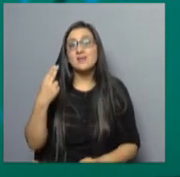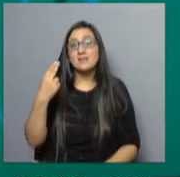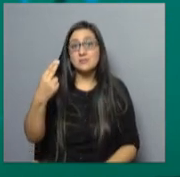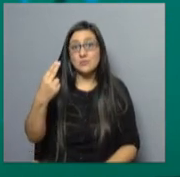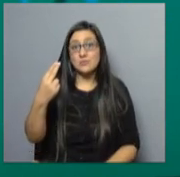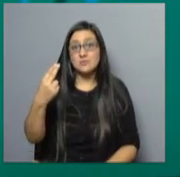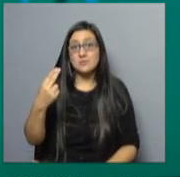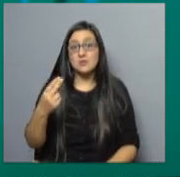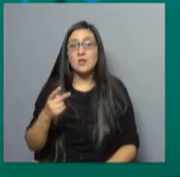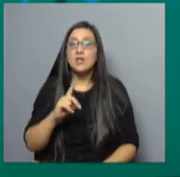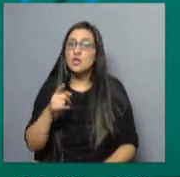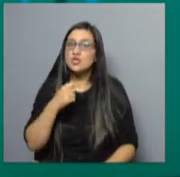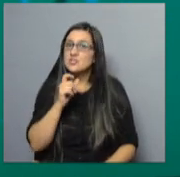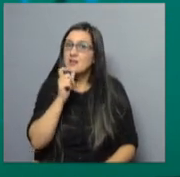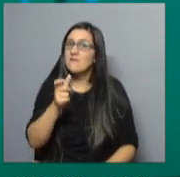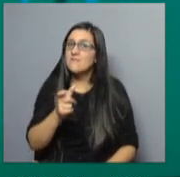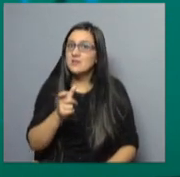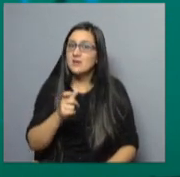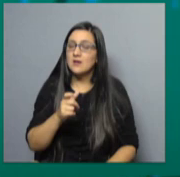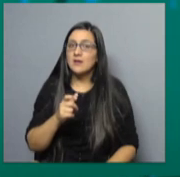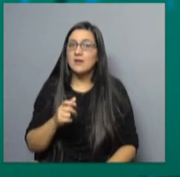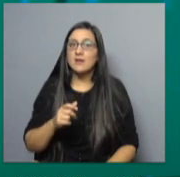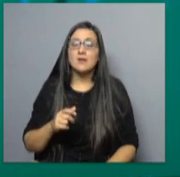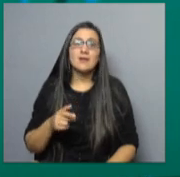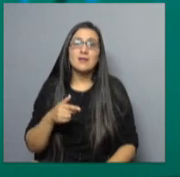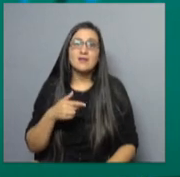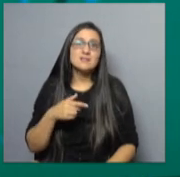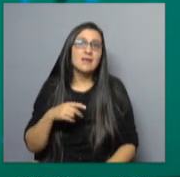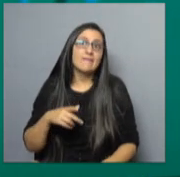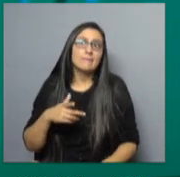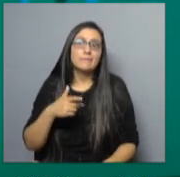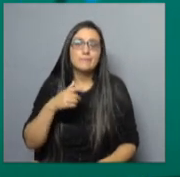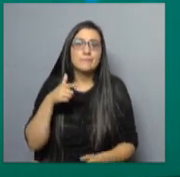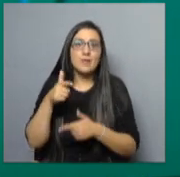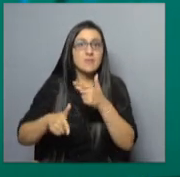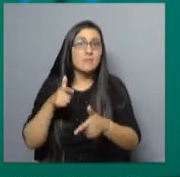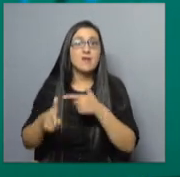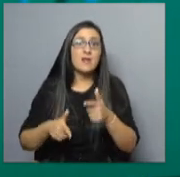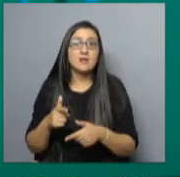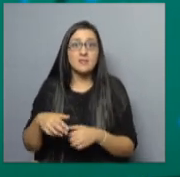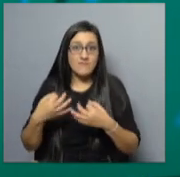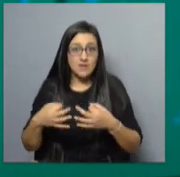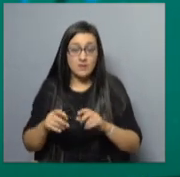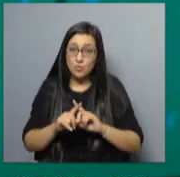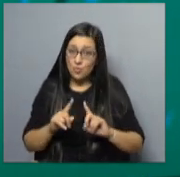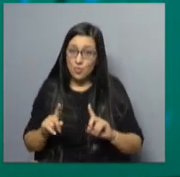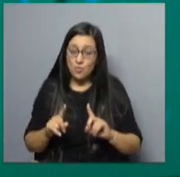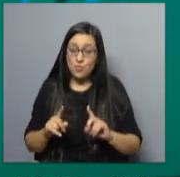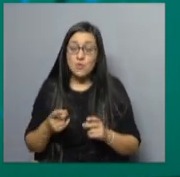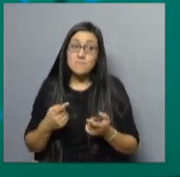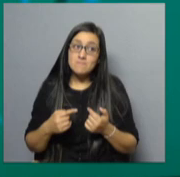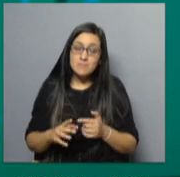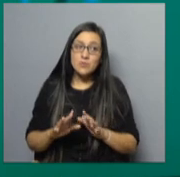que no implica automáticamente que el gatillo fácil se dispare no implica automáticamente pero sí genera un clima